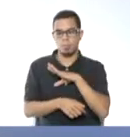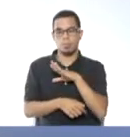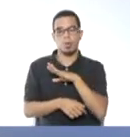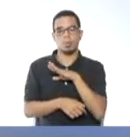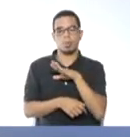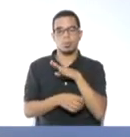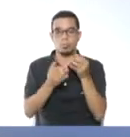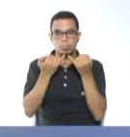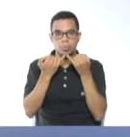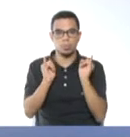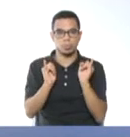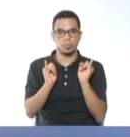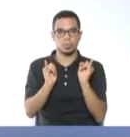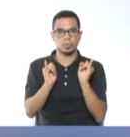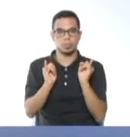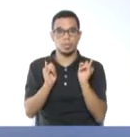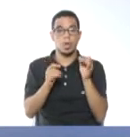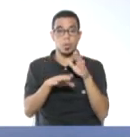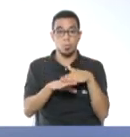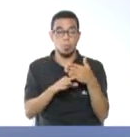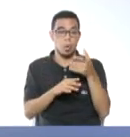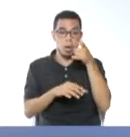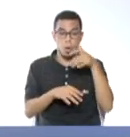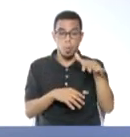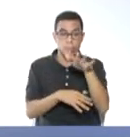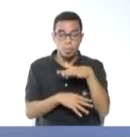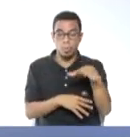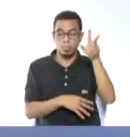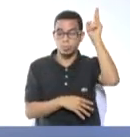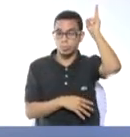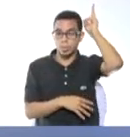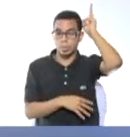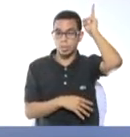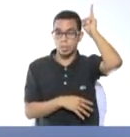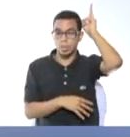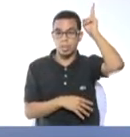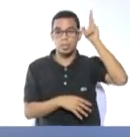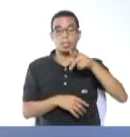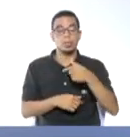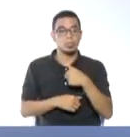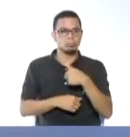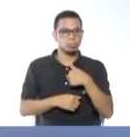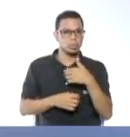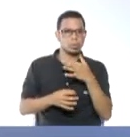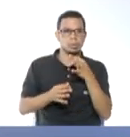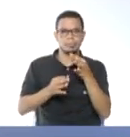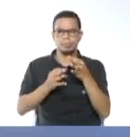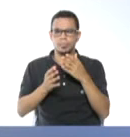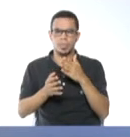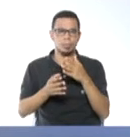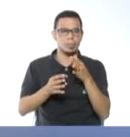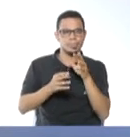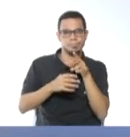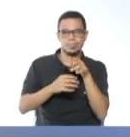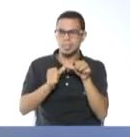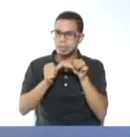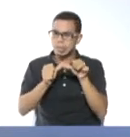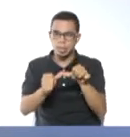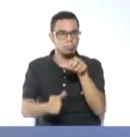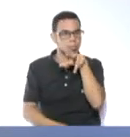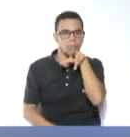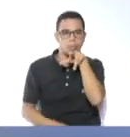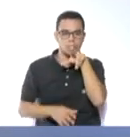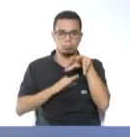movimientos ancestrales de los pueblos indígenas, porque cuando nosotros queremos seguir hablando en idioma propio, eso refiere a